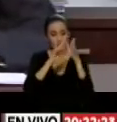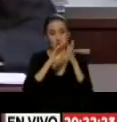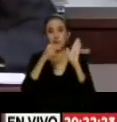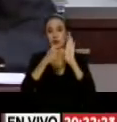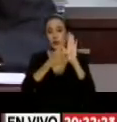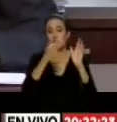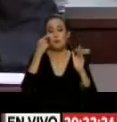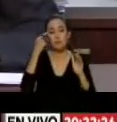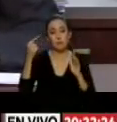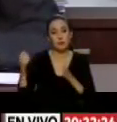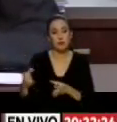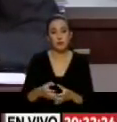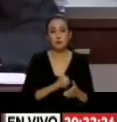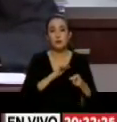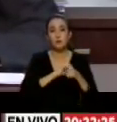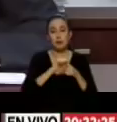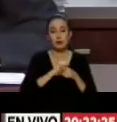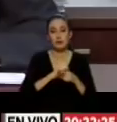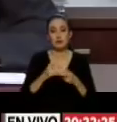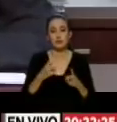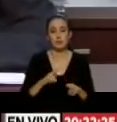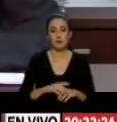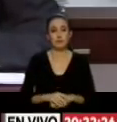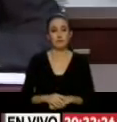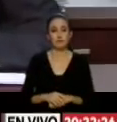pruebas teóricas y prácticas.